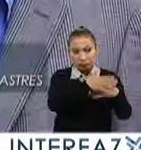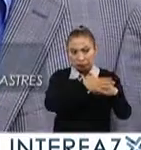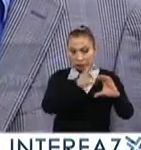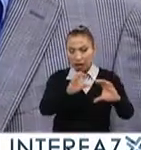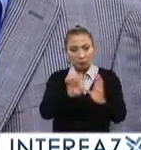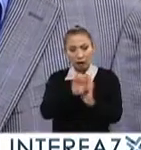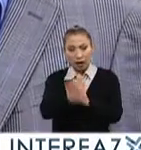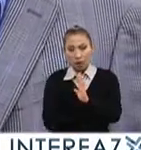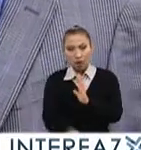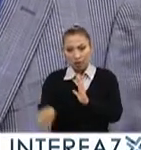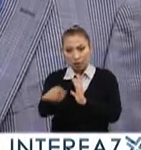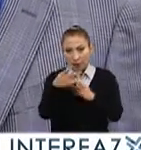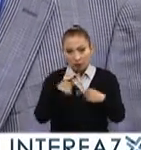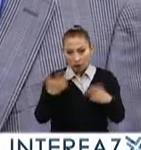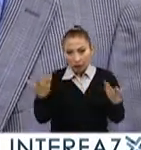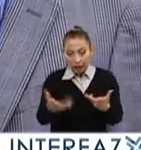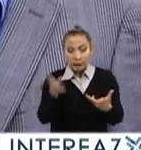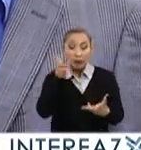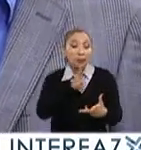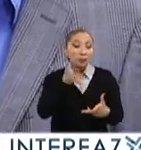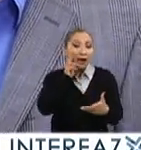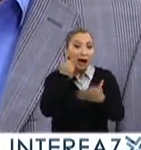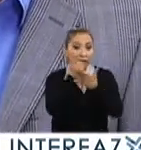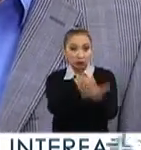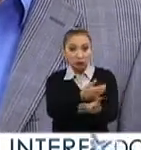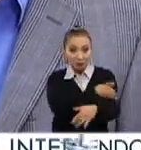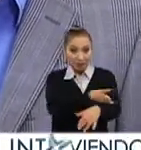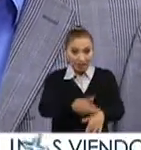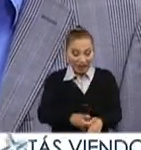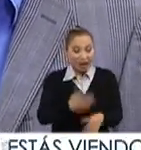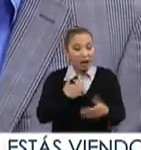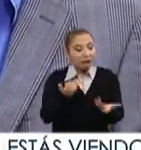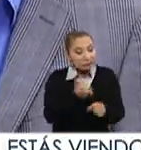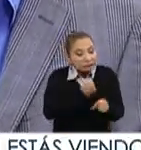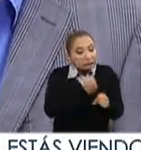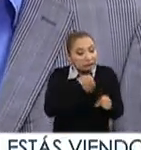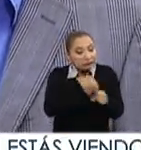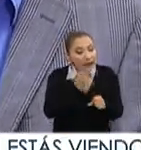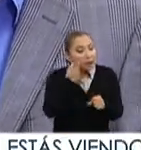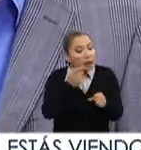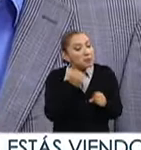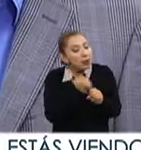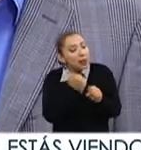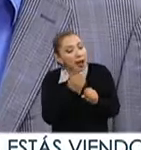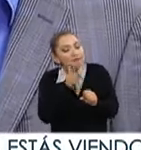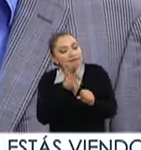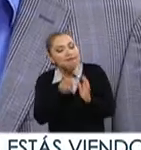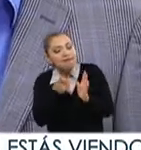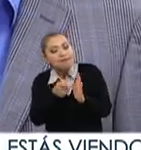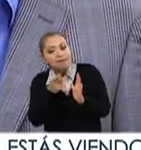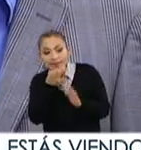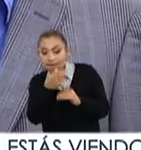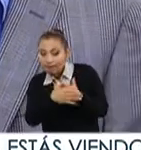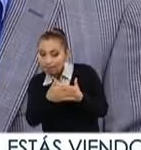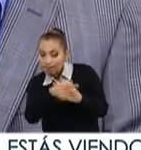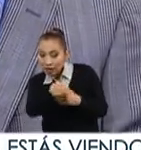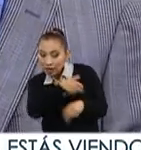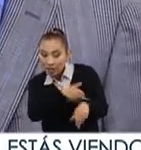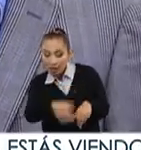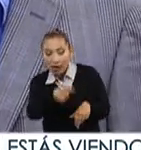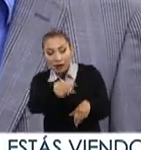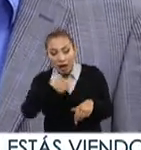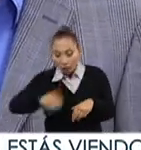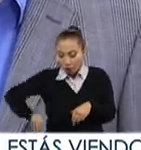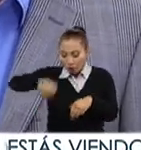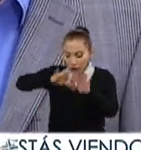Por ejemplo, el que la gente lleve a cabo un simulacro familiar es algo en lo que tenemos nosotros que estar recordando, incidiendo en que tengan